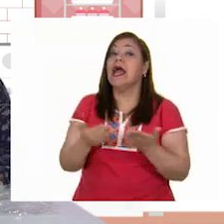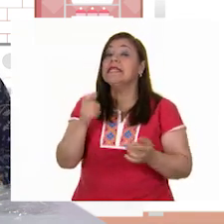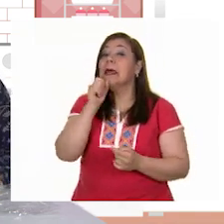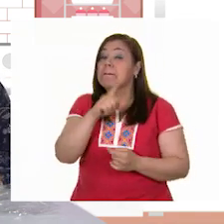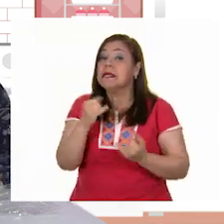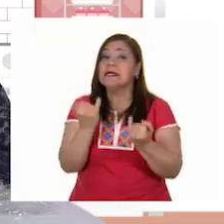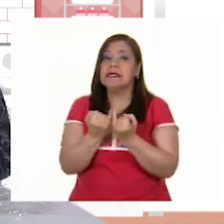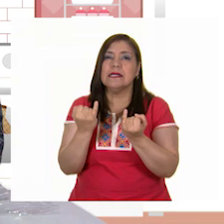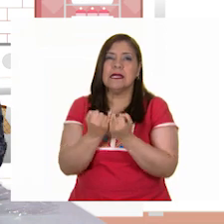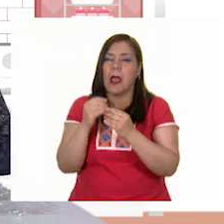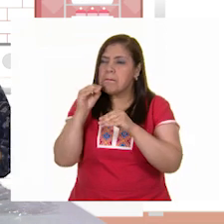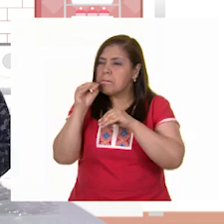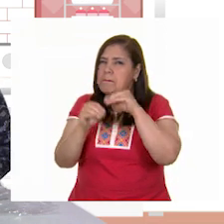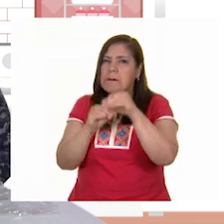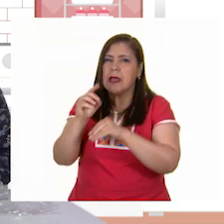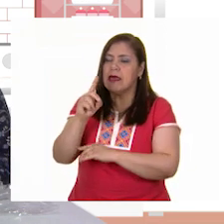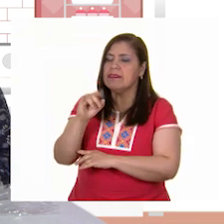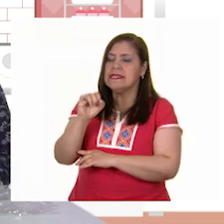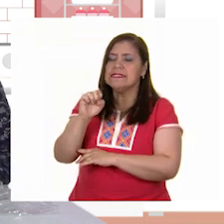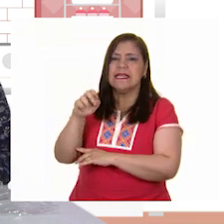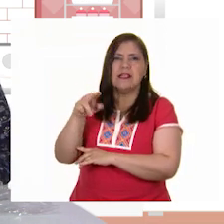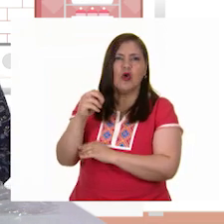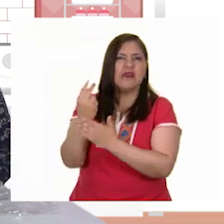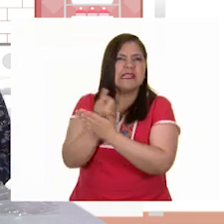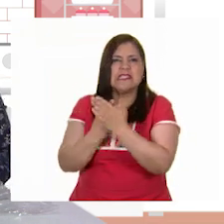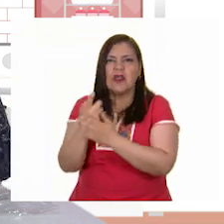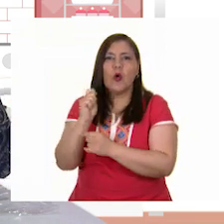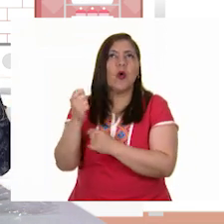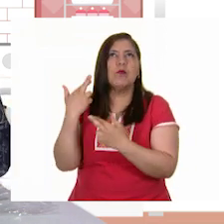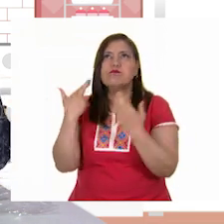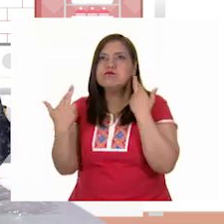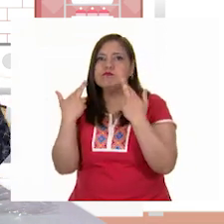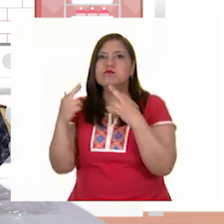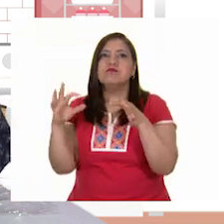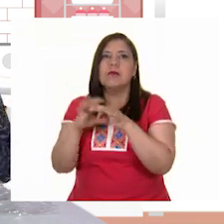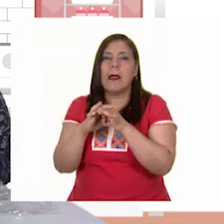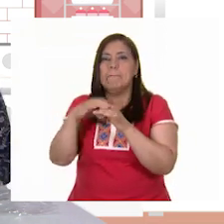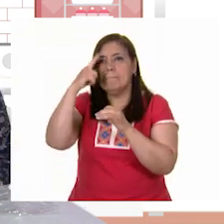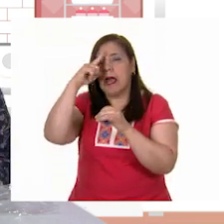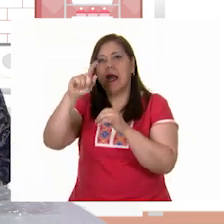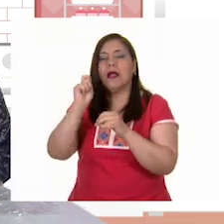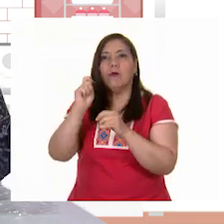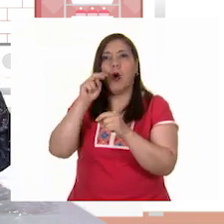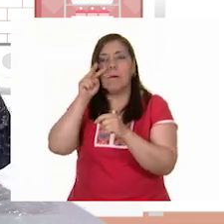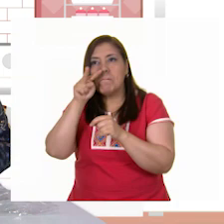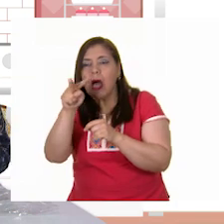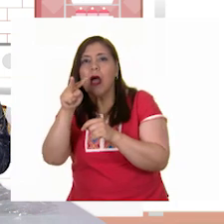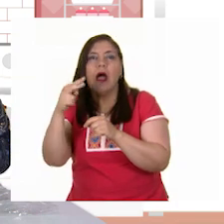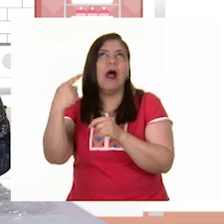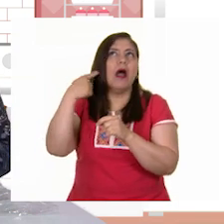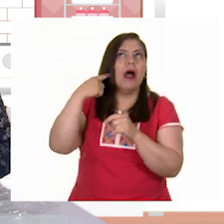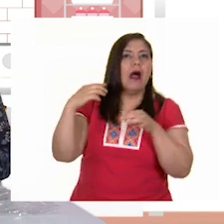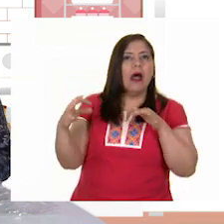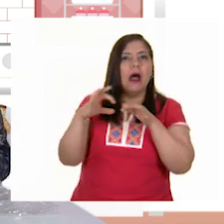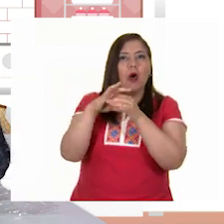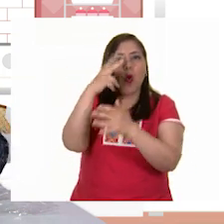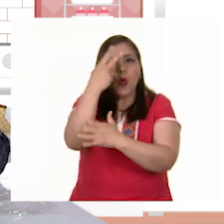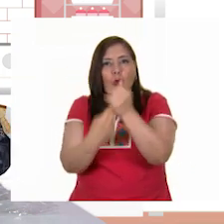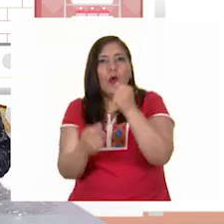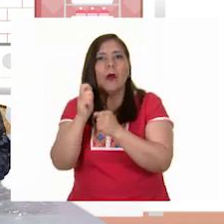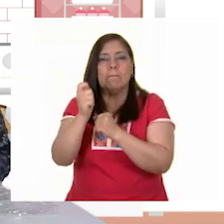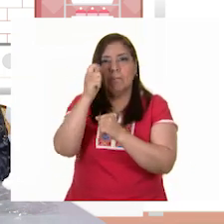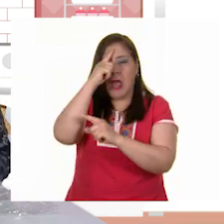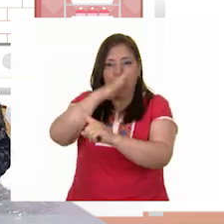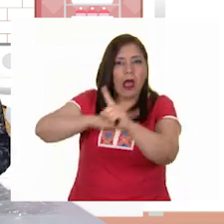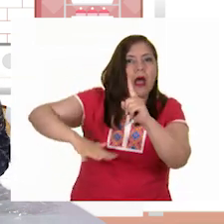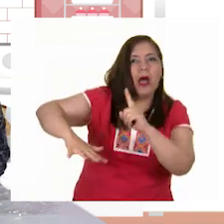diseño sonoro es una parte súper importante en el relato audiovisual. Pues siempre balancea el conjunto total de todos